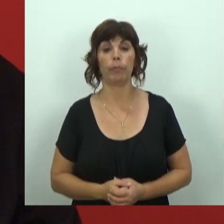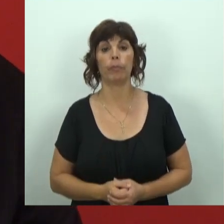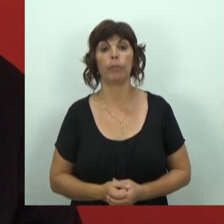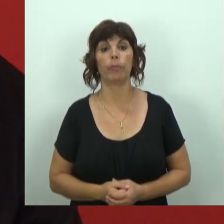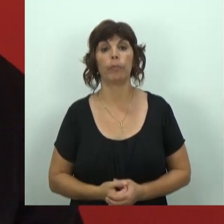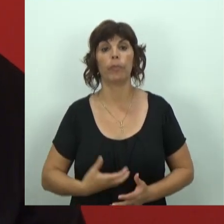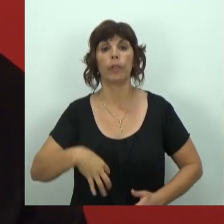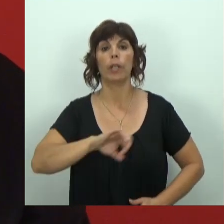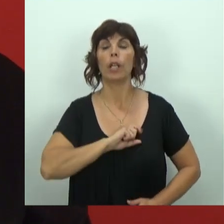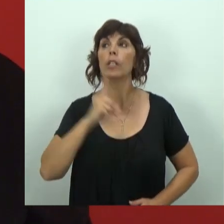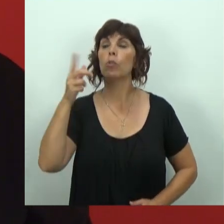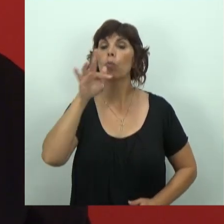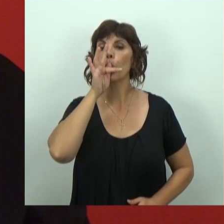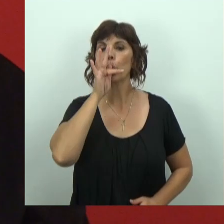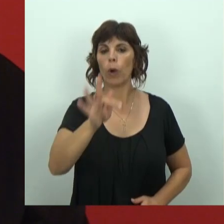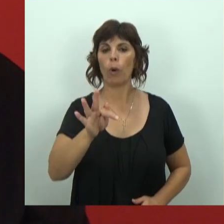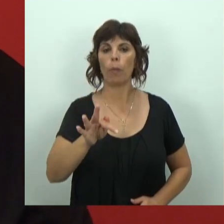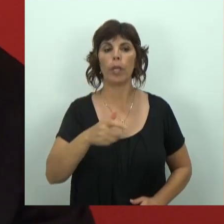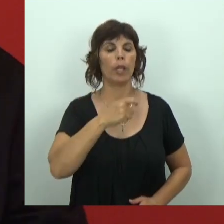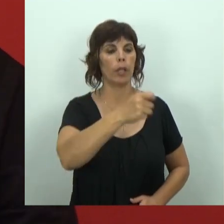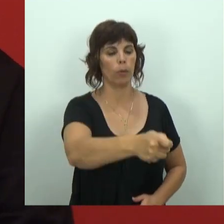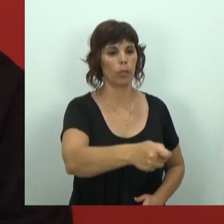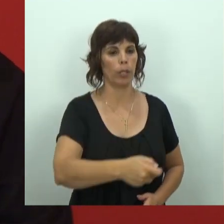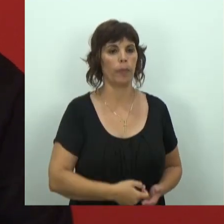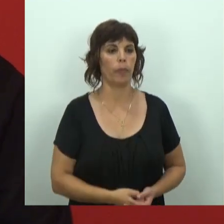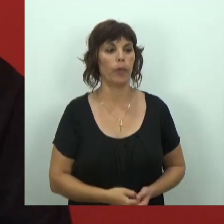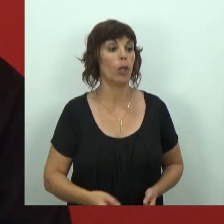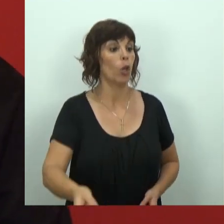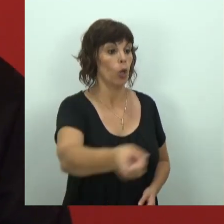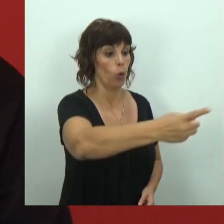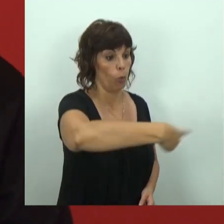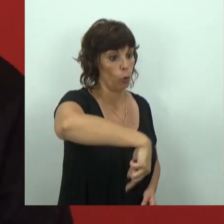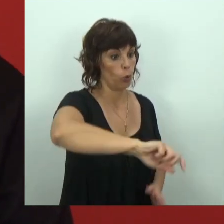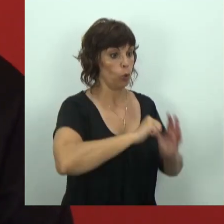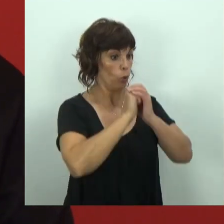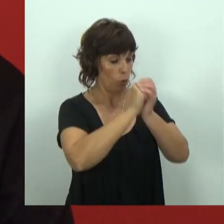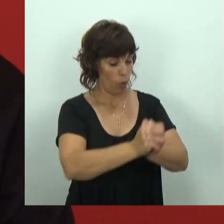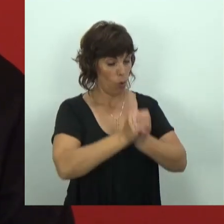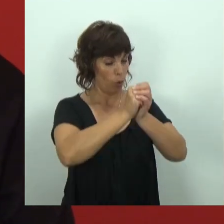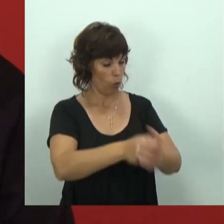nos da el Señor esa promesa. Todo lo que pidréis en oración,